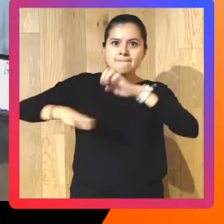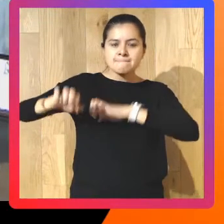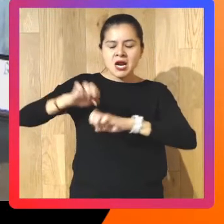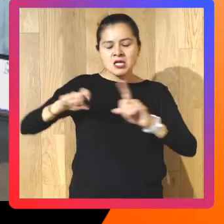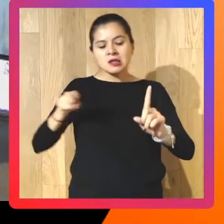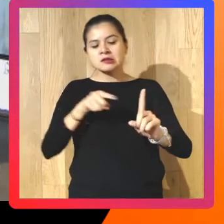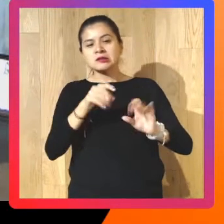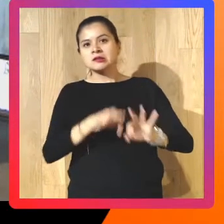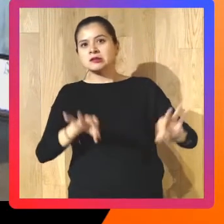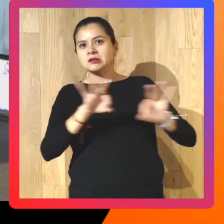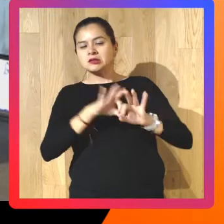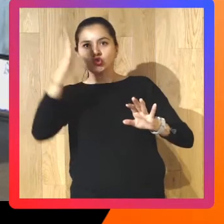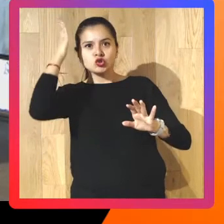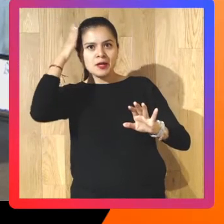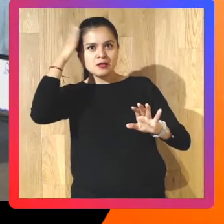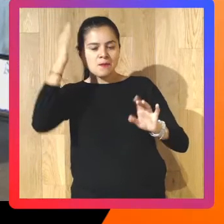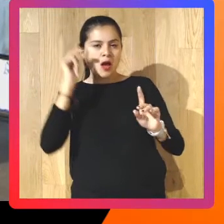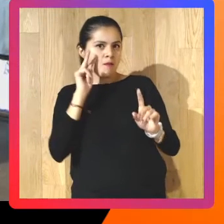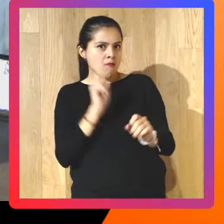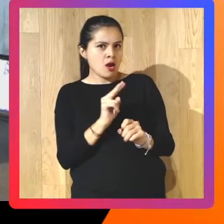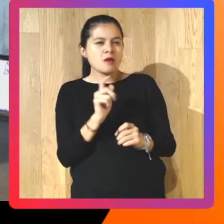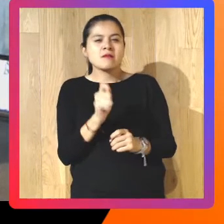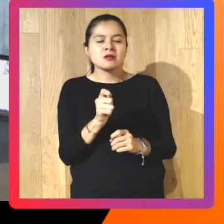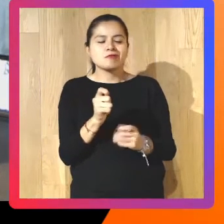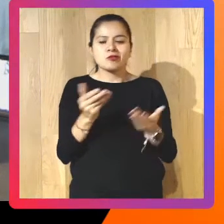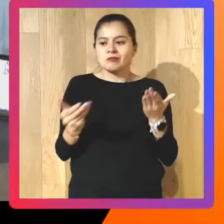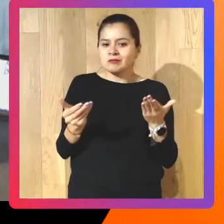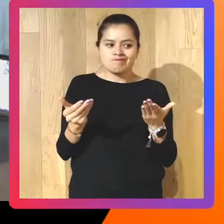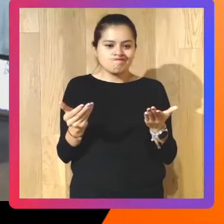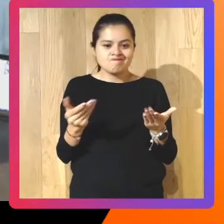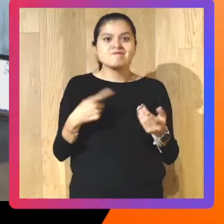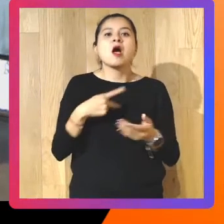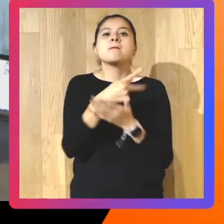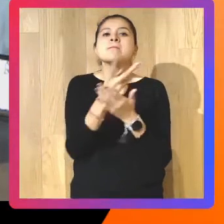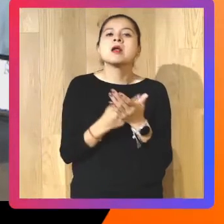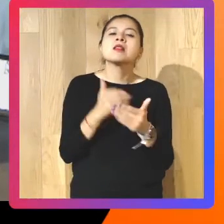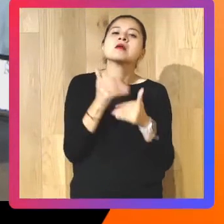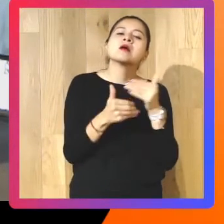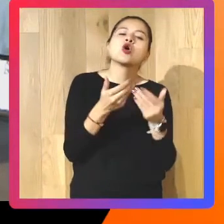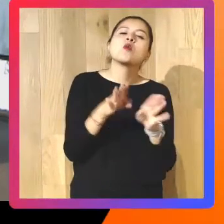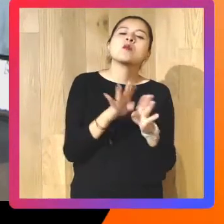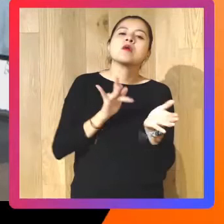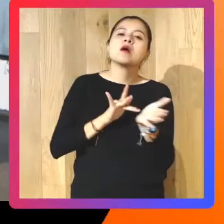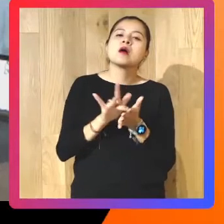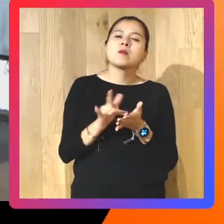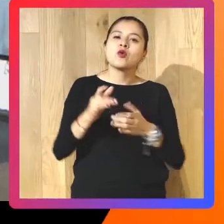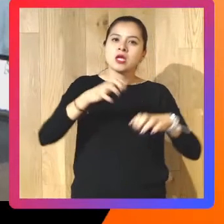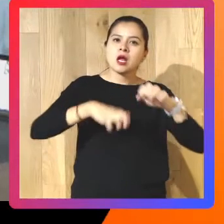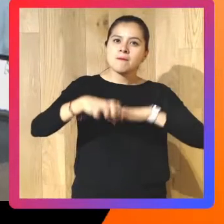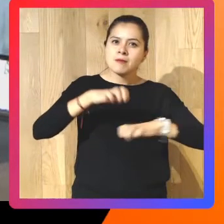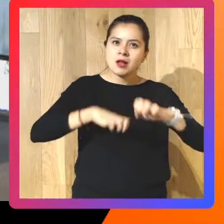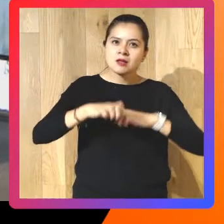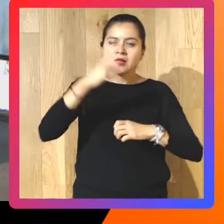plan. ¿Qué vamos a hacer? Bueno, ya tenemos planes de cómo apoyar empresas que ya están